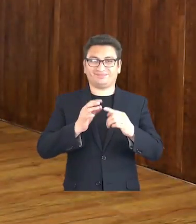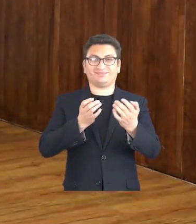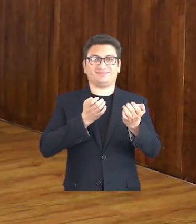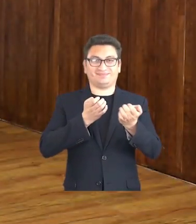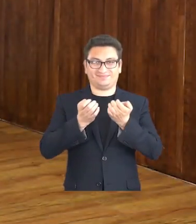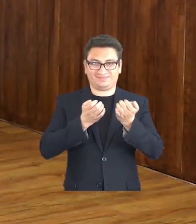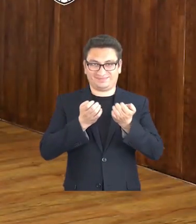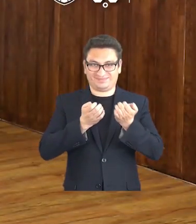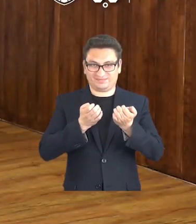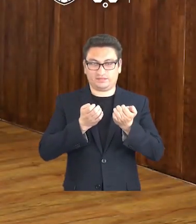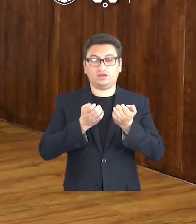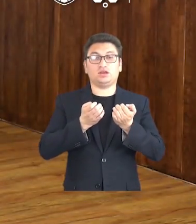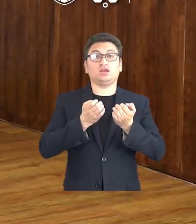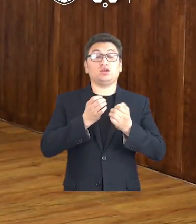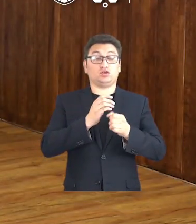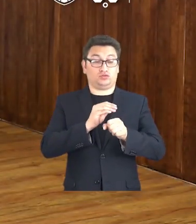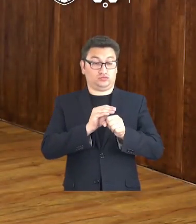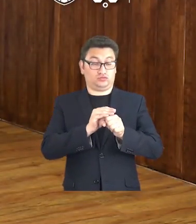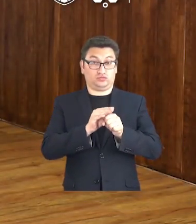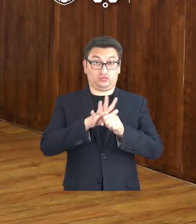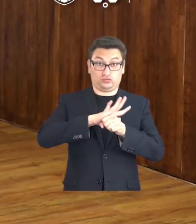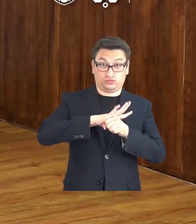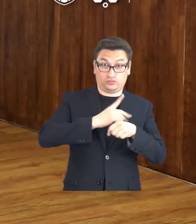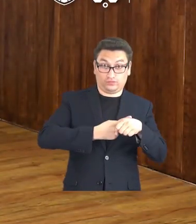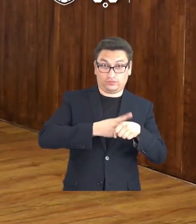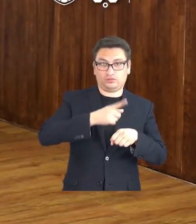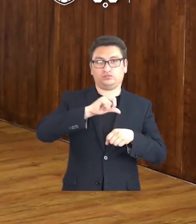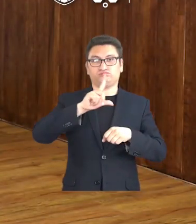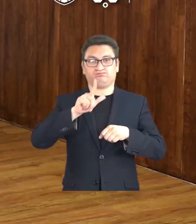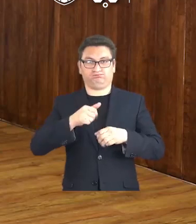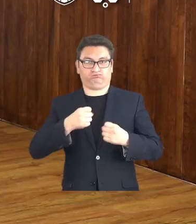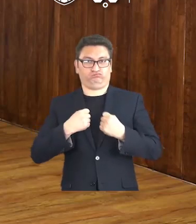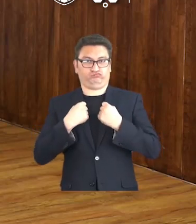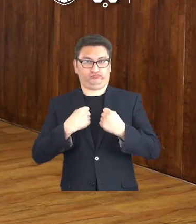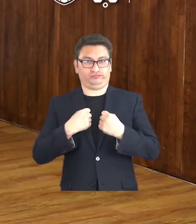Guía de ejercicios de fortalecimiento post-COVID-19.